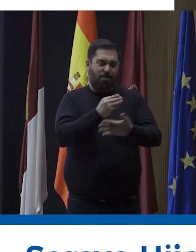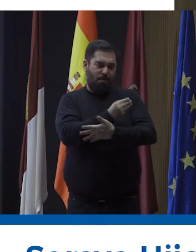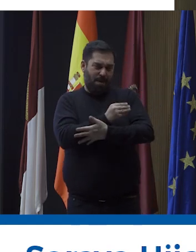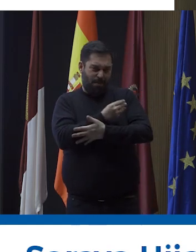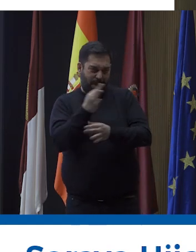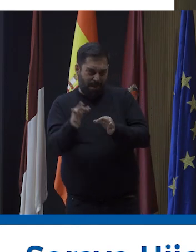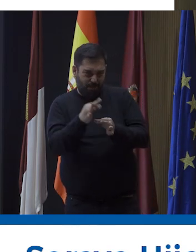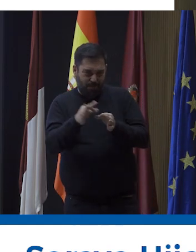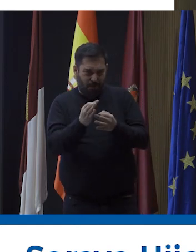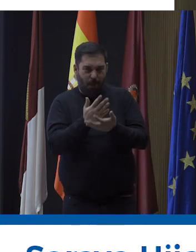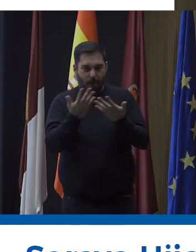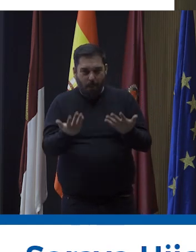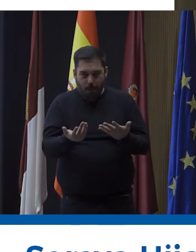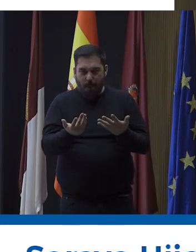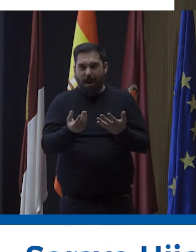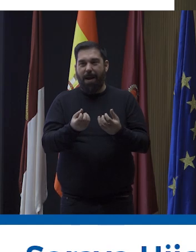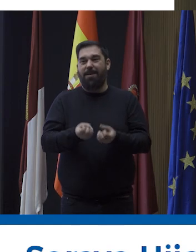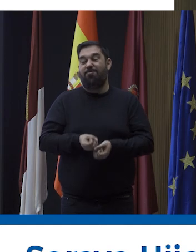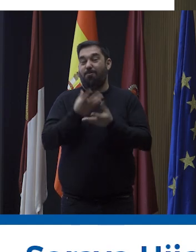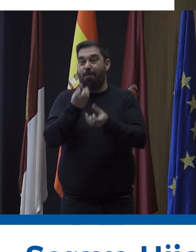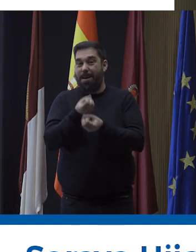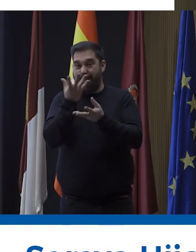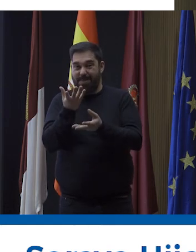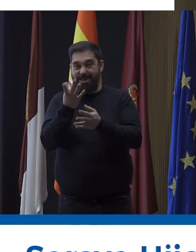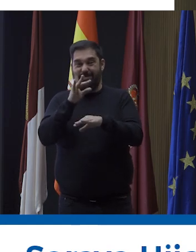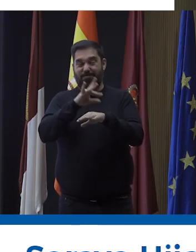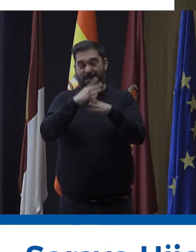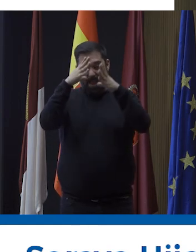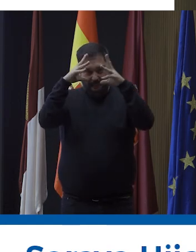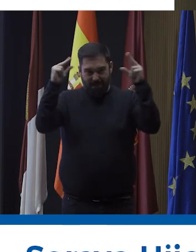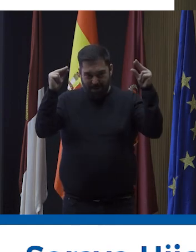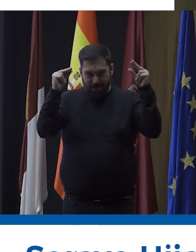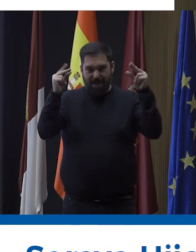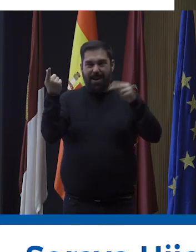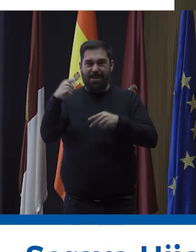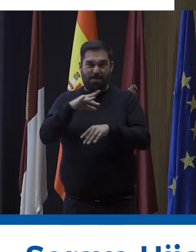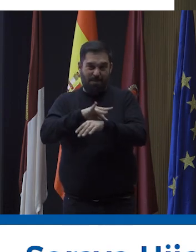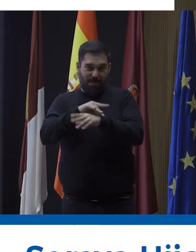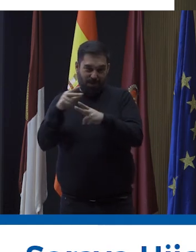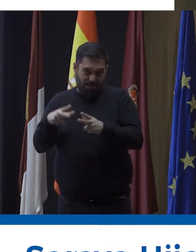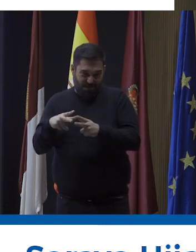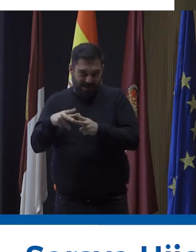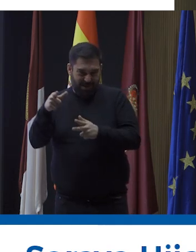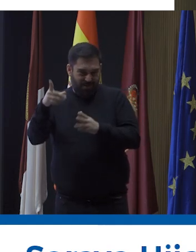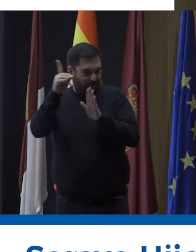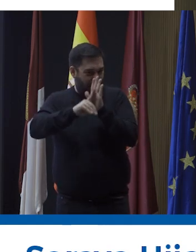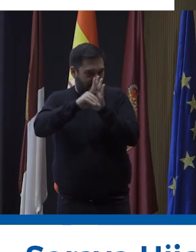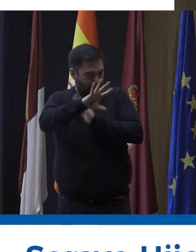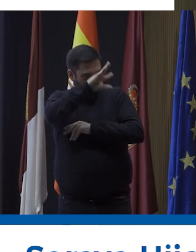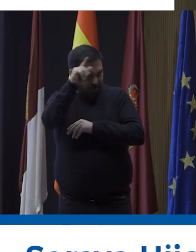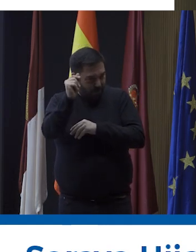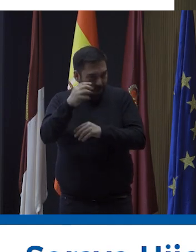dieron, el comentario que hizo la matrona, el comentario que hizo el ginecólogo o la ginecóloga. Son datos que no se olvidan,